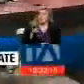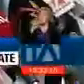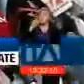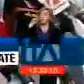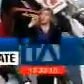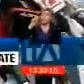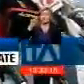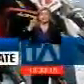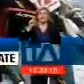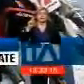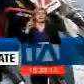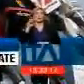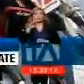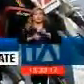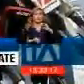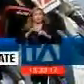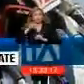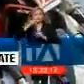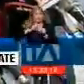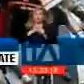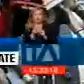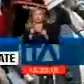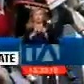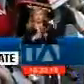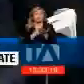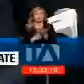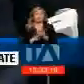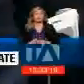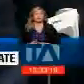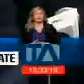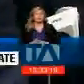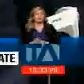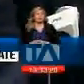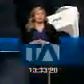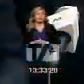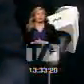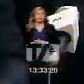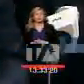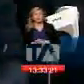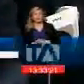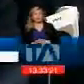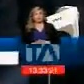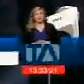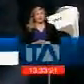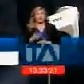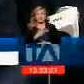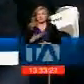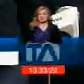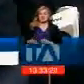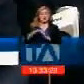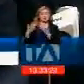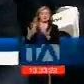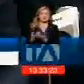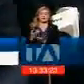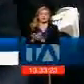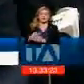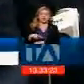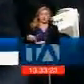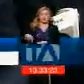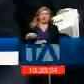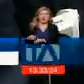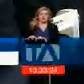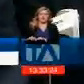protesta para que exista un informe de segundo debate en la comisión. Porque no vamos a caer en el juego del señor Mendoza de seguir quemando